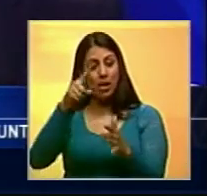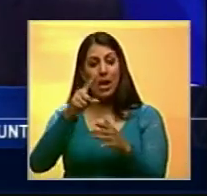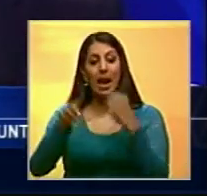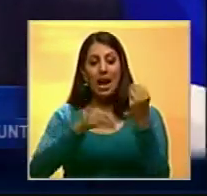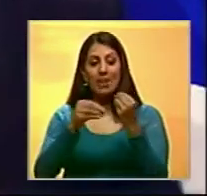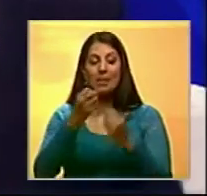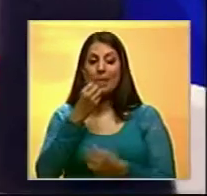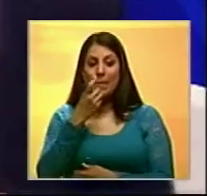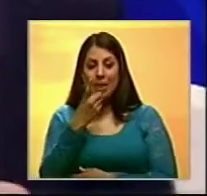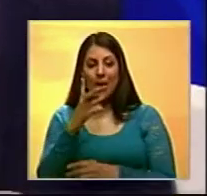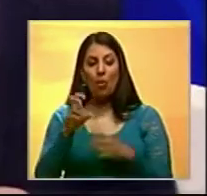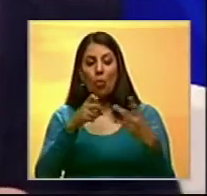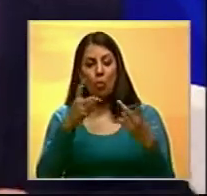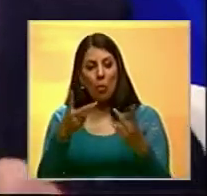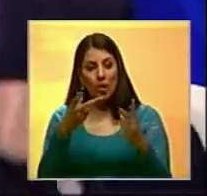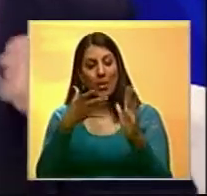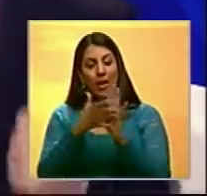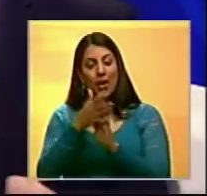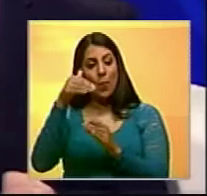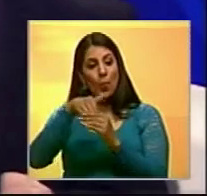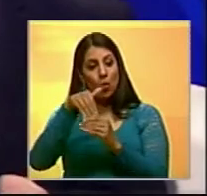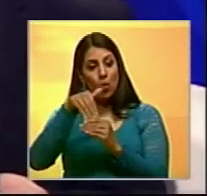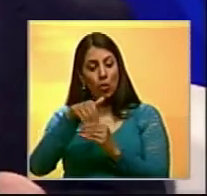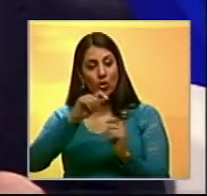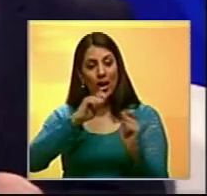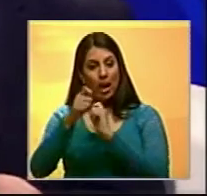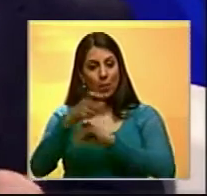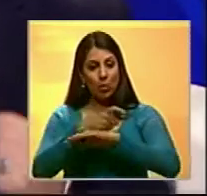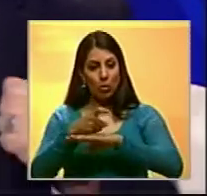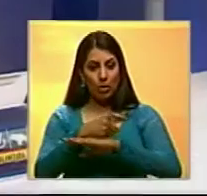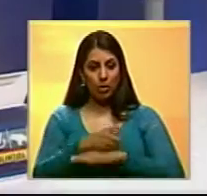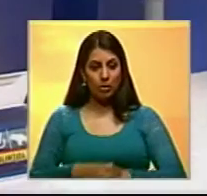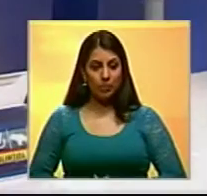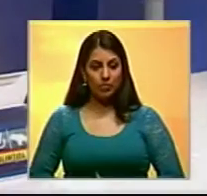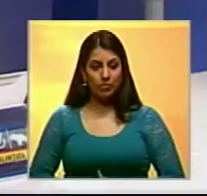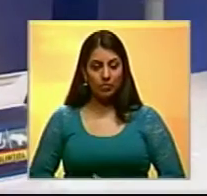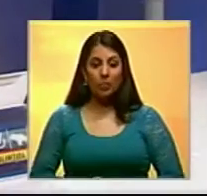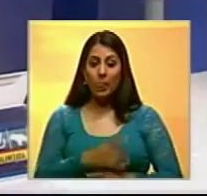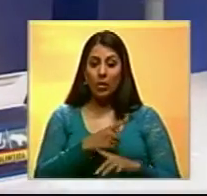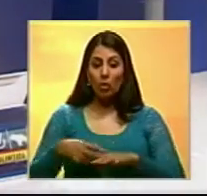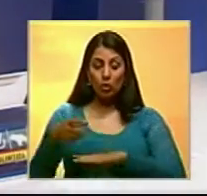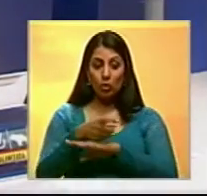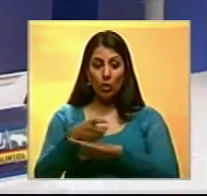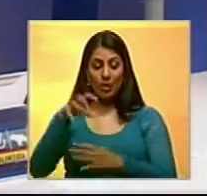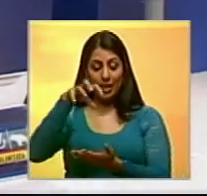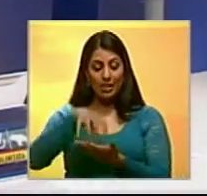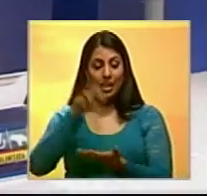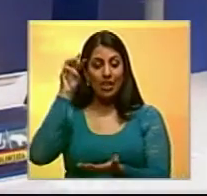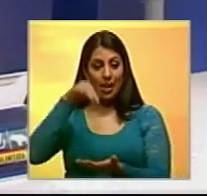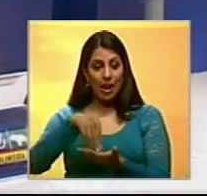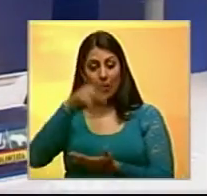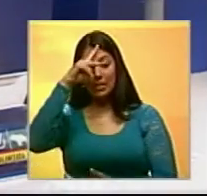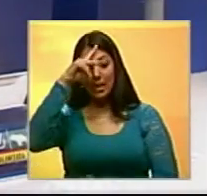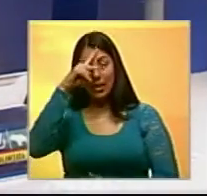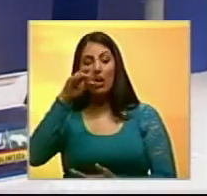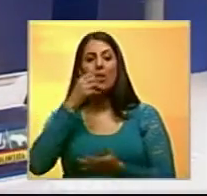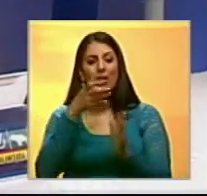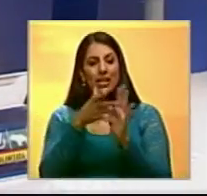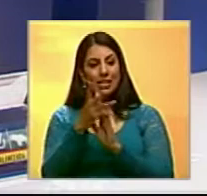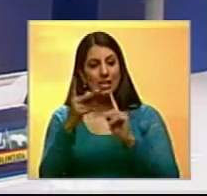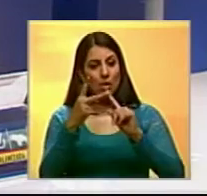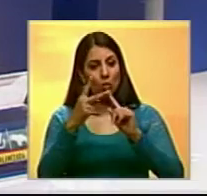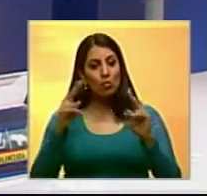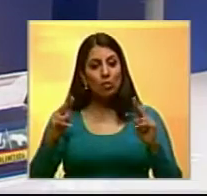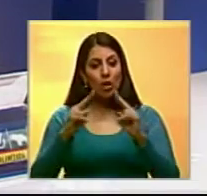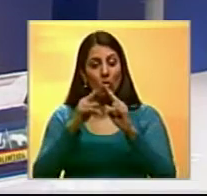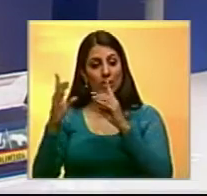dará las condiciones para realizar a través de unas elecciones un cambio de gobierno. El gobernador del estado Aragua, Tarek El Aizami, se refirió al segundo